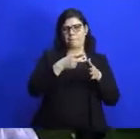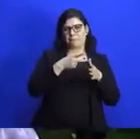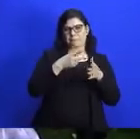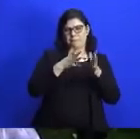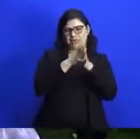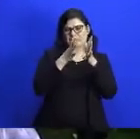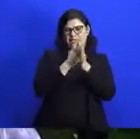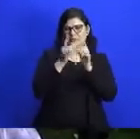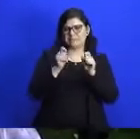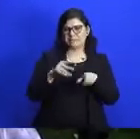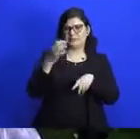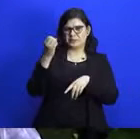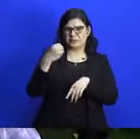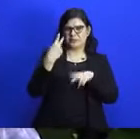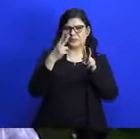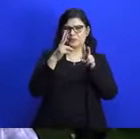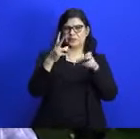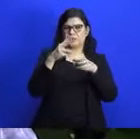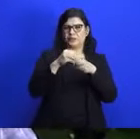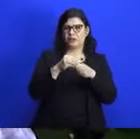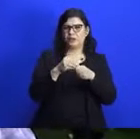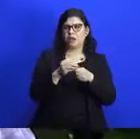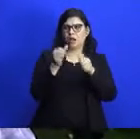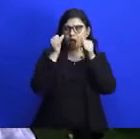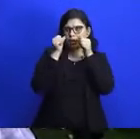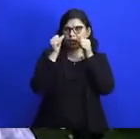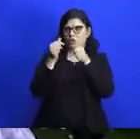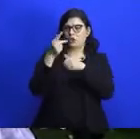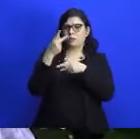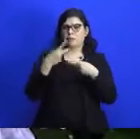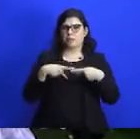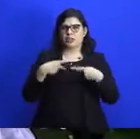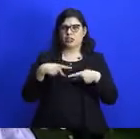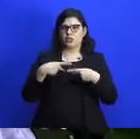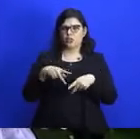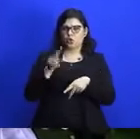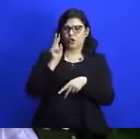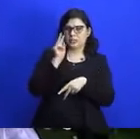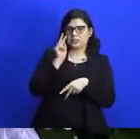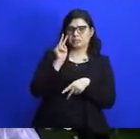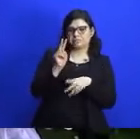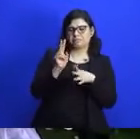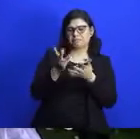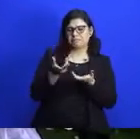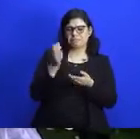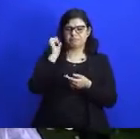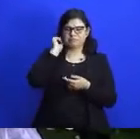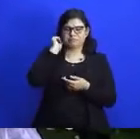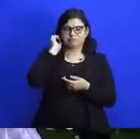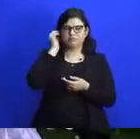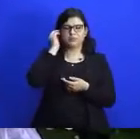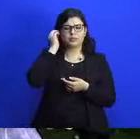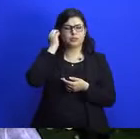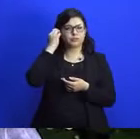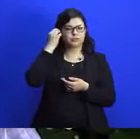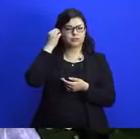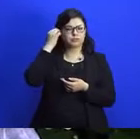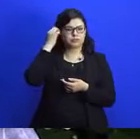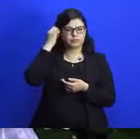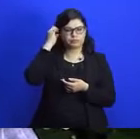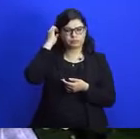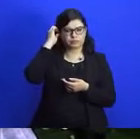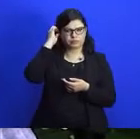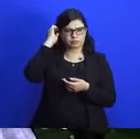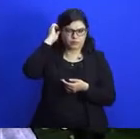ustedes, escuchando la voz de nuestros asociados, de nuestras asociadas. Y bueno, es verdad que aún tenemos muchos retos por